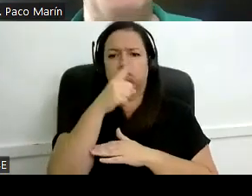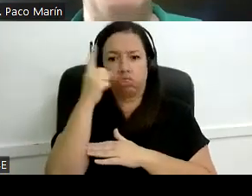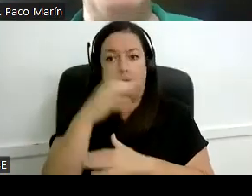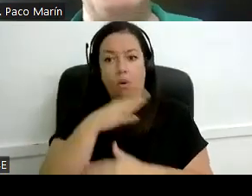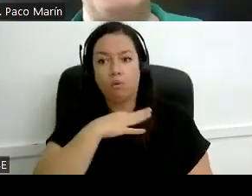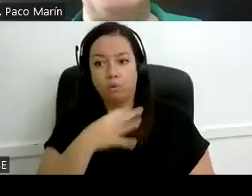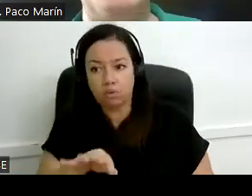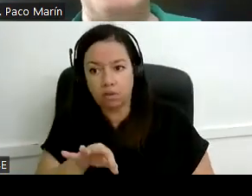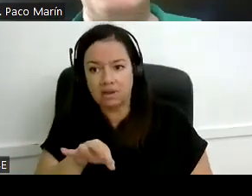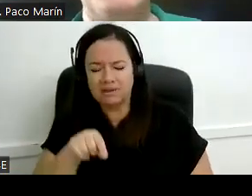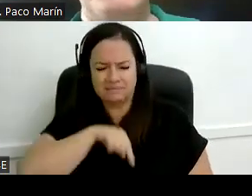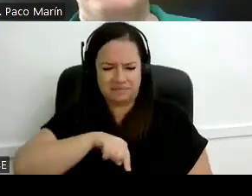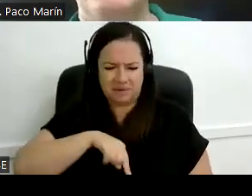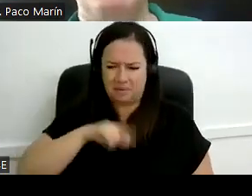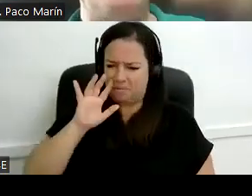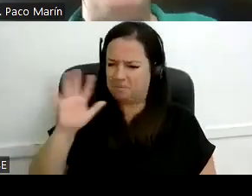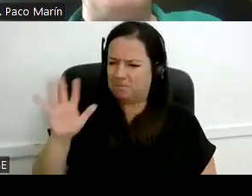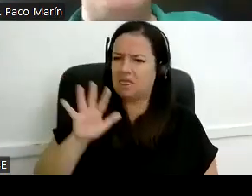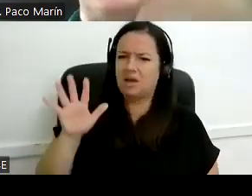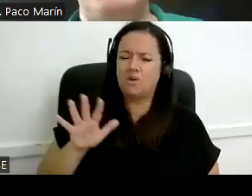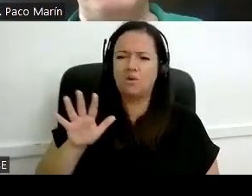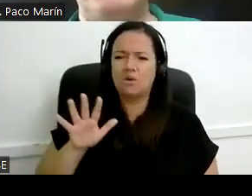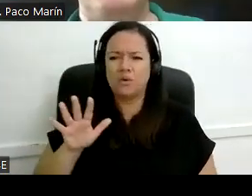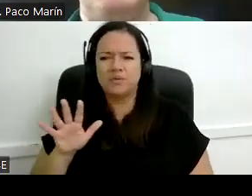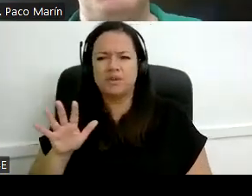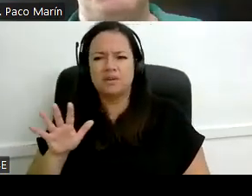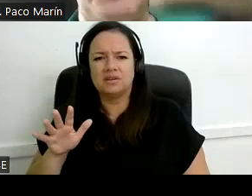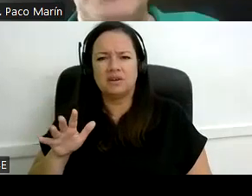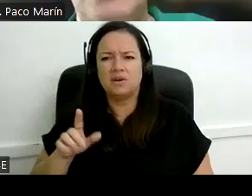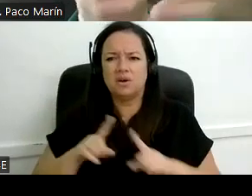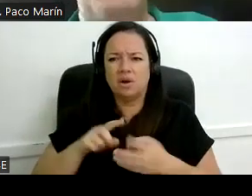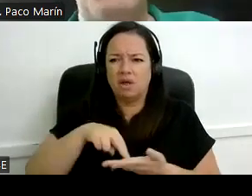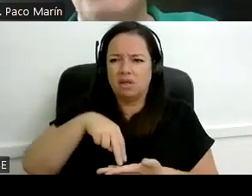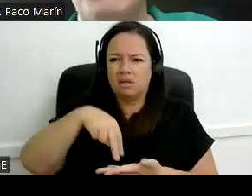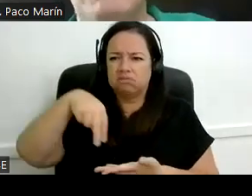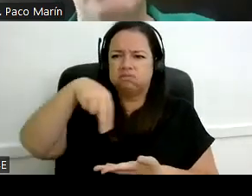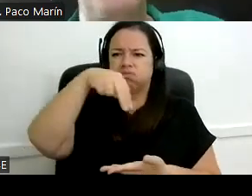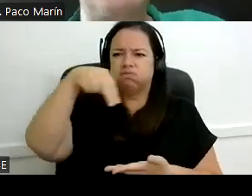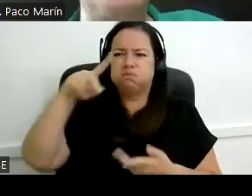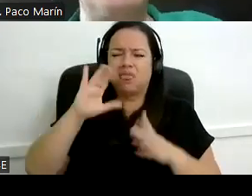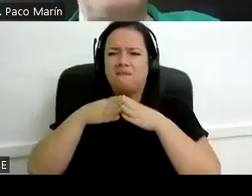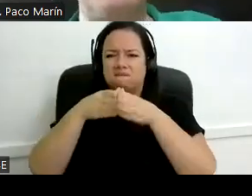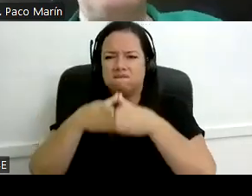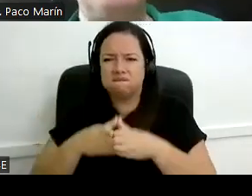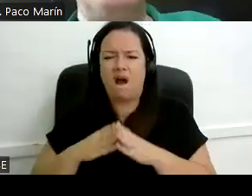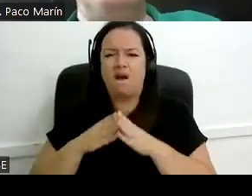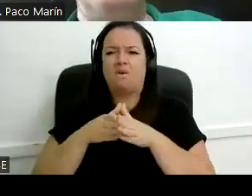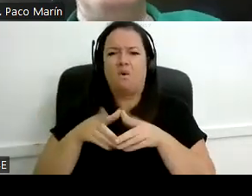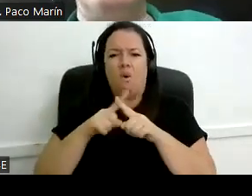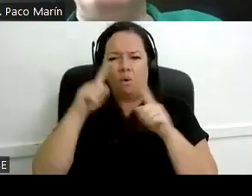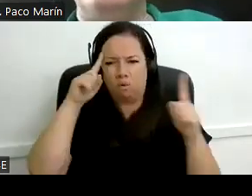producir la sensación de como si fueses como si estuvieses viajando, como si fueses en un barco, una sensación de mareo,